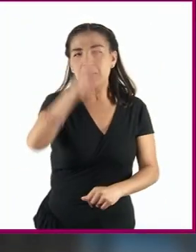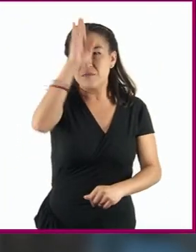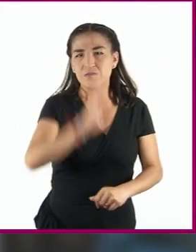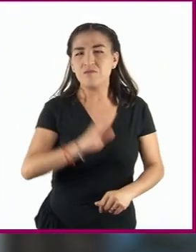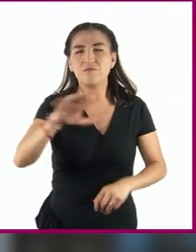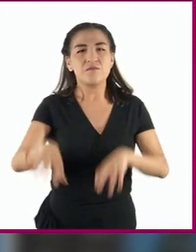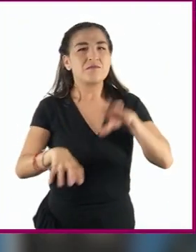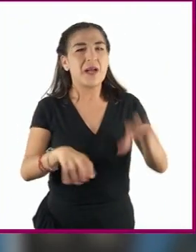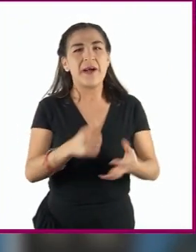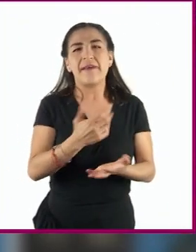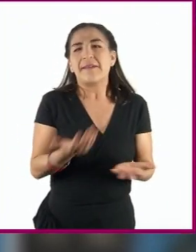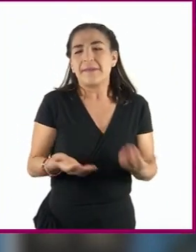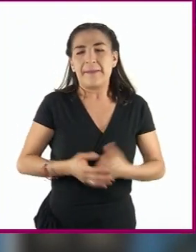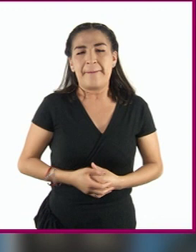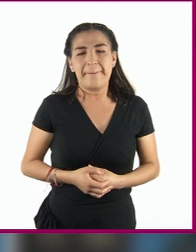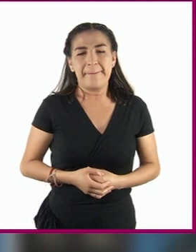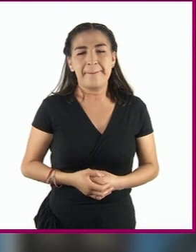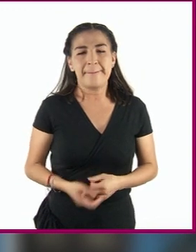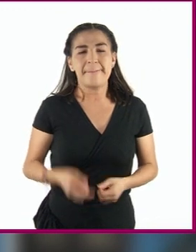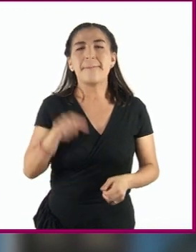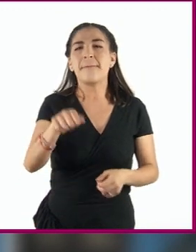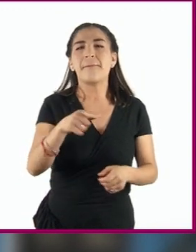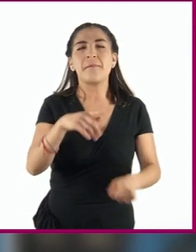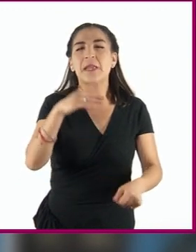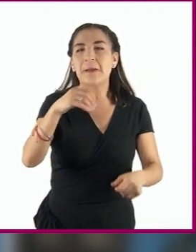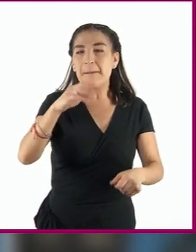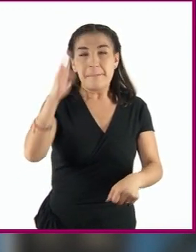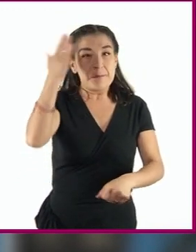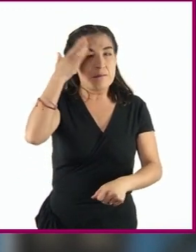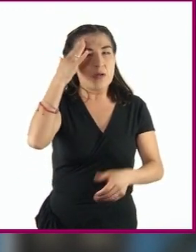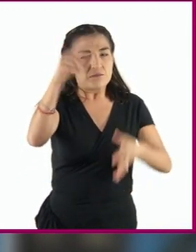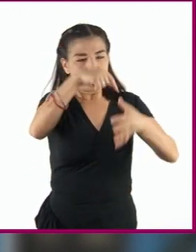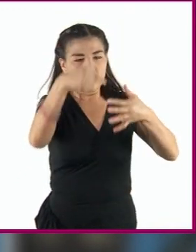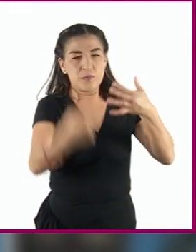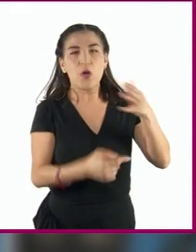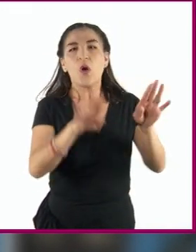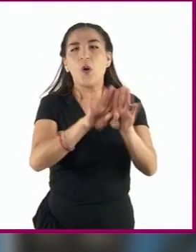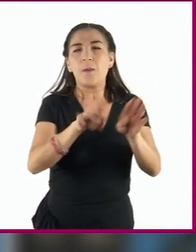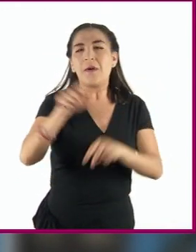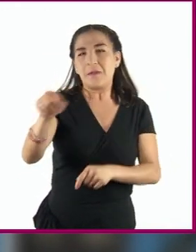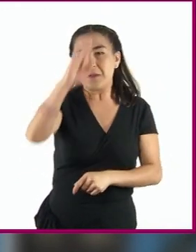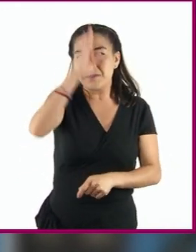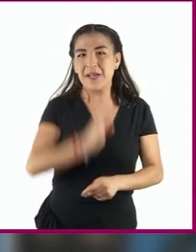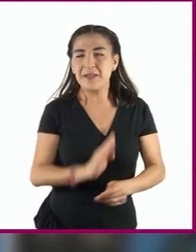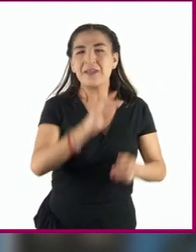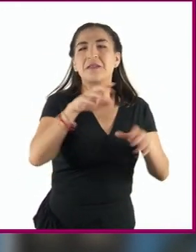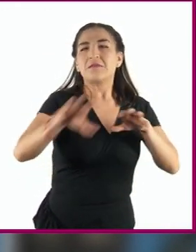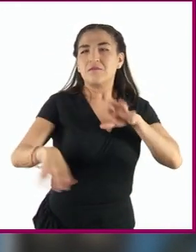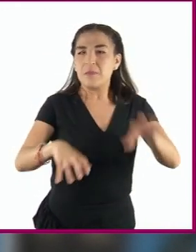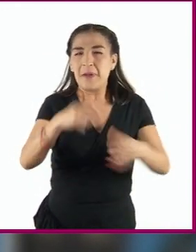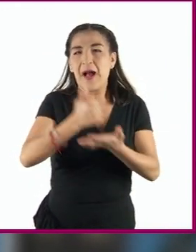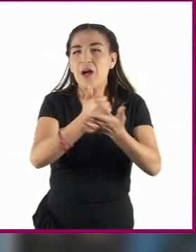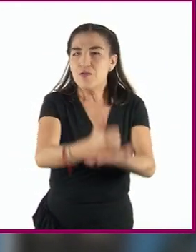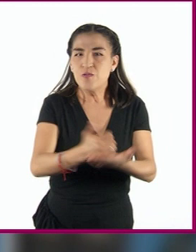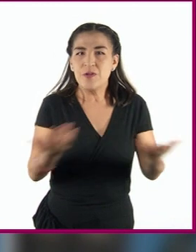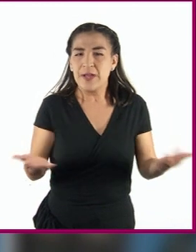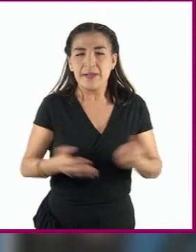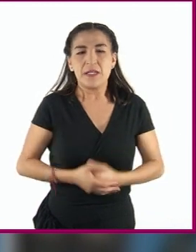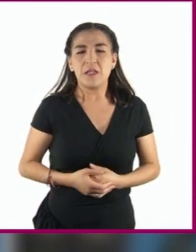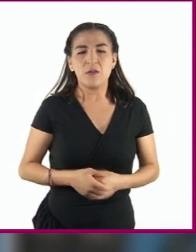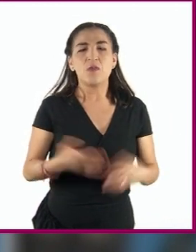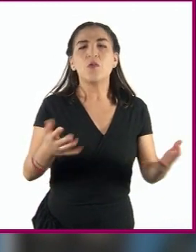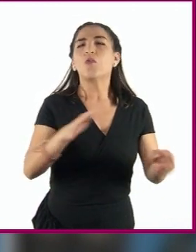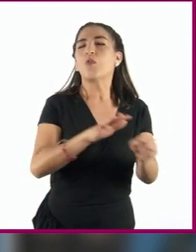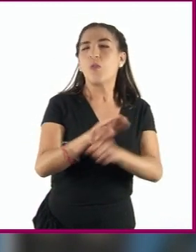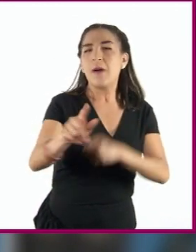mediación? ¿Cuáles son los principios de la mediación? ¿Qué situaciones pueden ir a